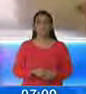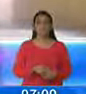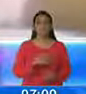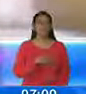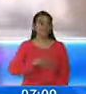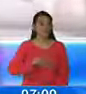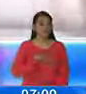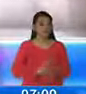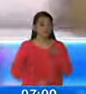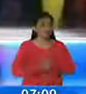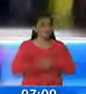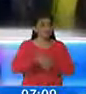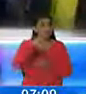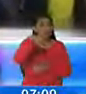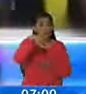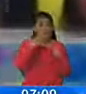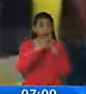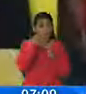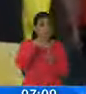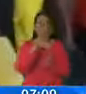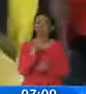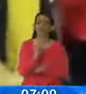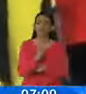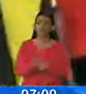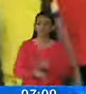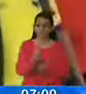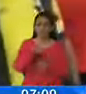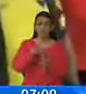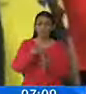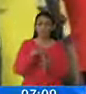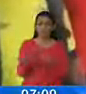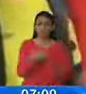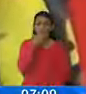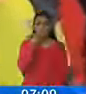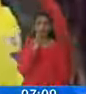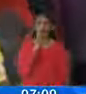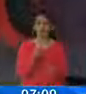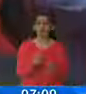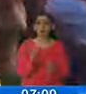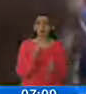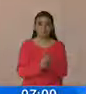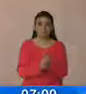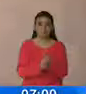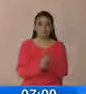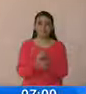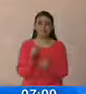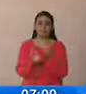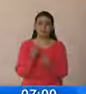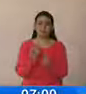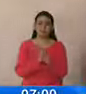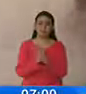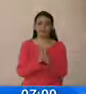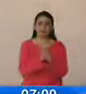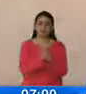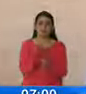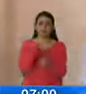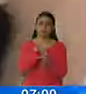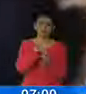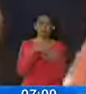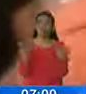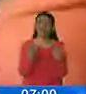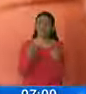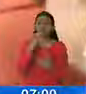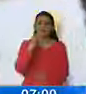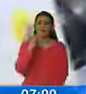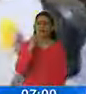favor, no se queden en casa. El general Paco Moncayo llegó al recinto electoral acompañado de su esposa y colegas del partido para votar en la parroquia